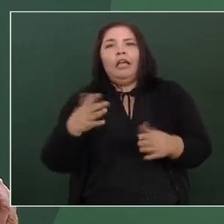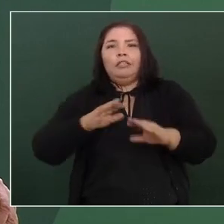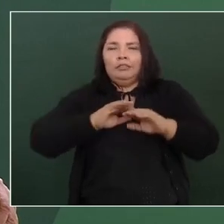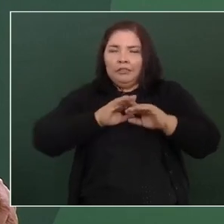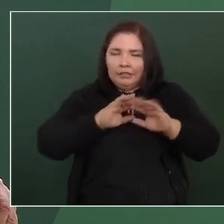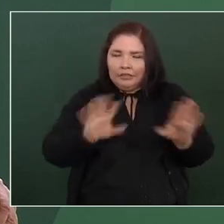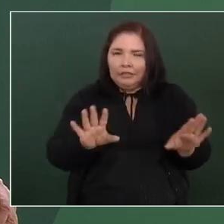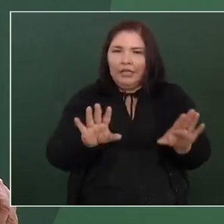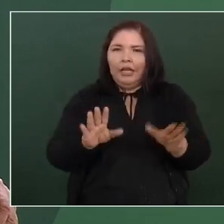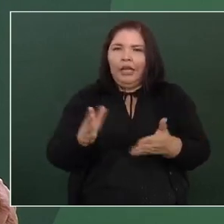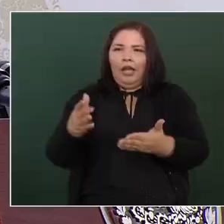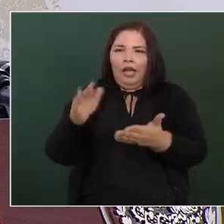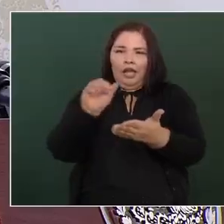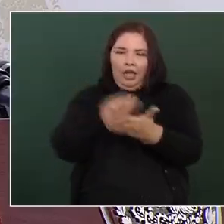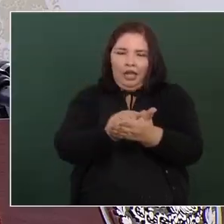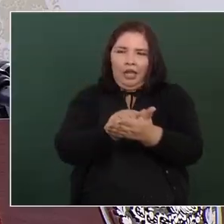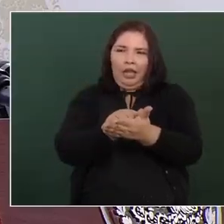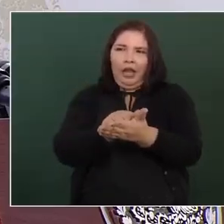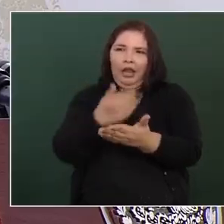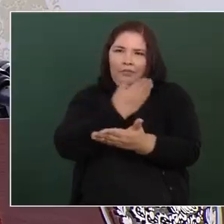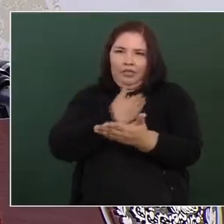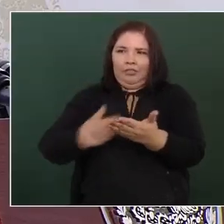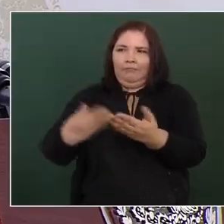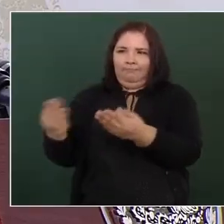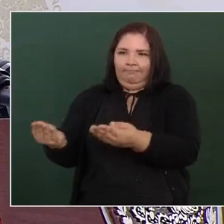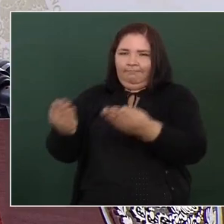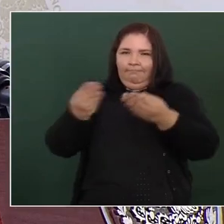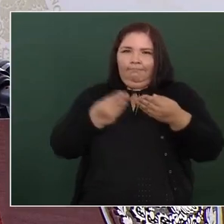enviado una carta la presidenta